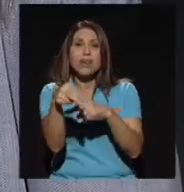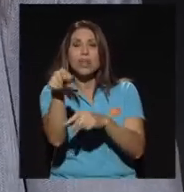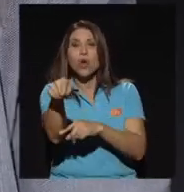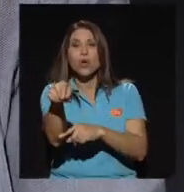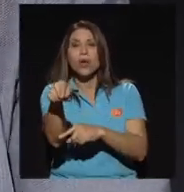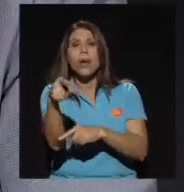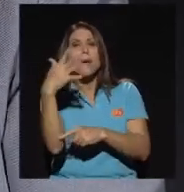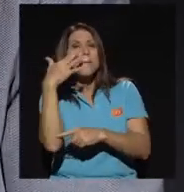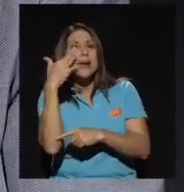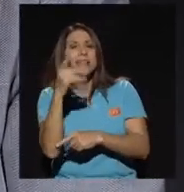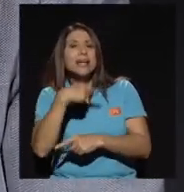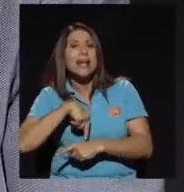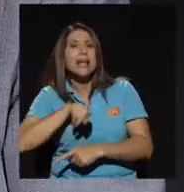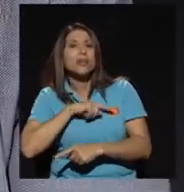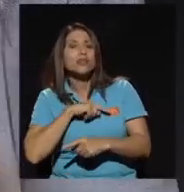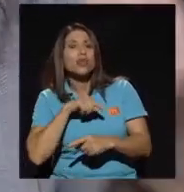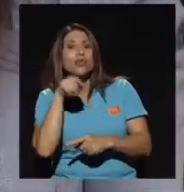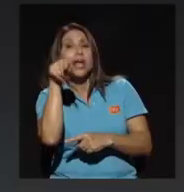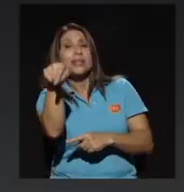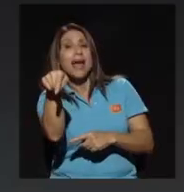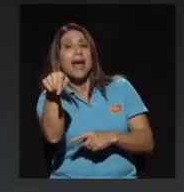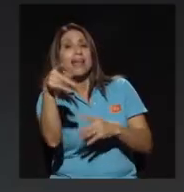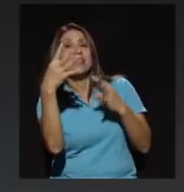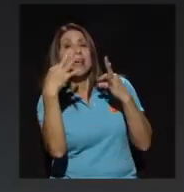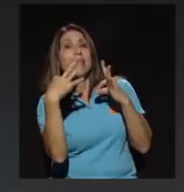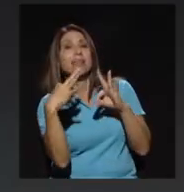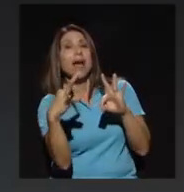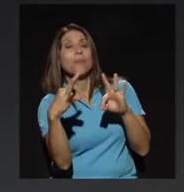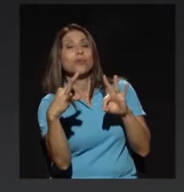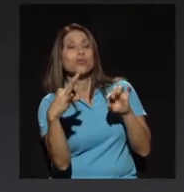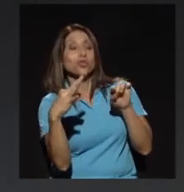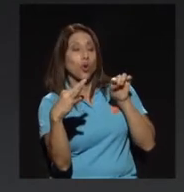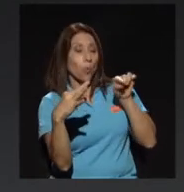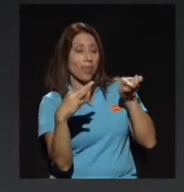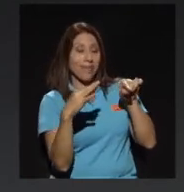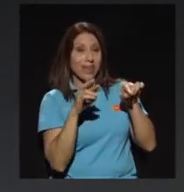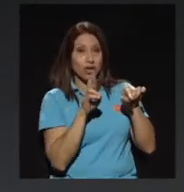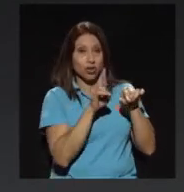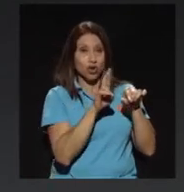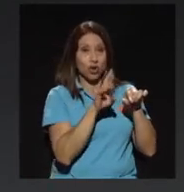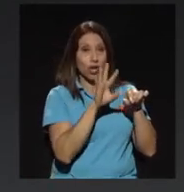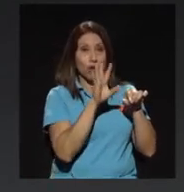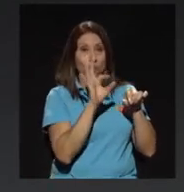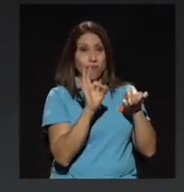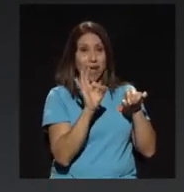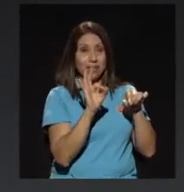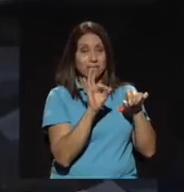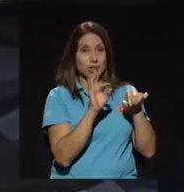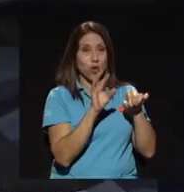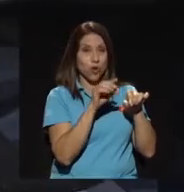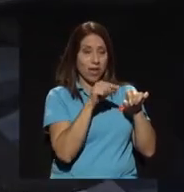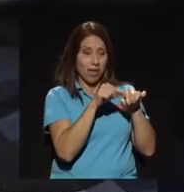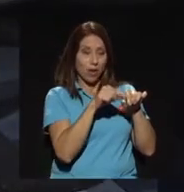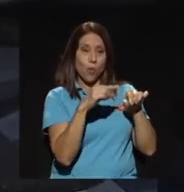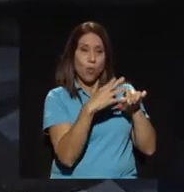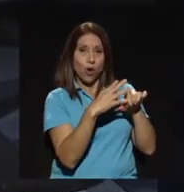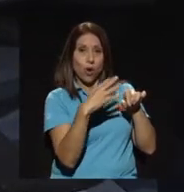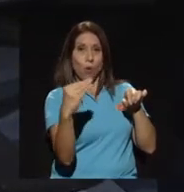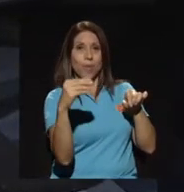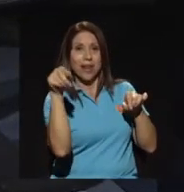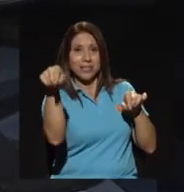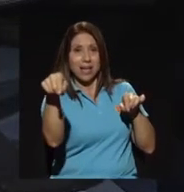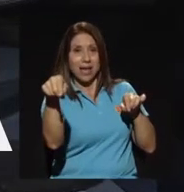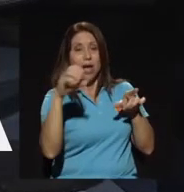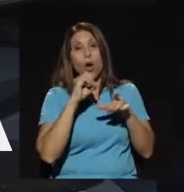de replicar una pequeña sede Rodrigo Facio por allá en todas partes, o una Benjamín Núñez de la UNA o una de Cartago, ¿no?